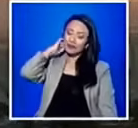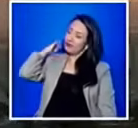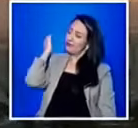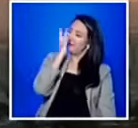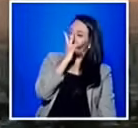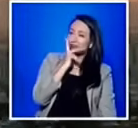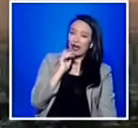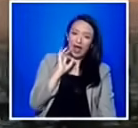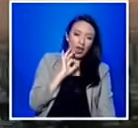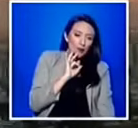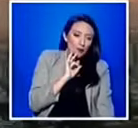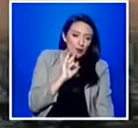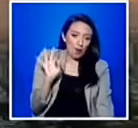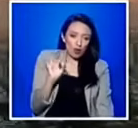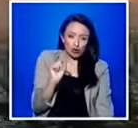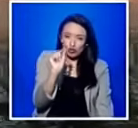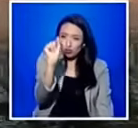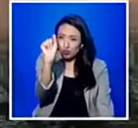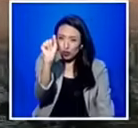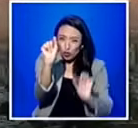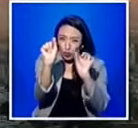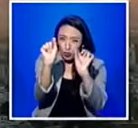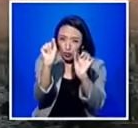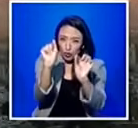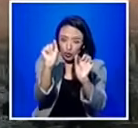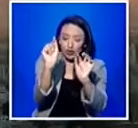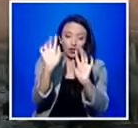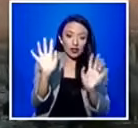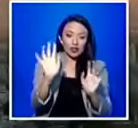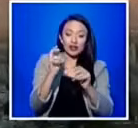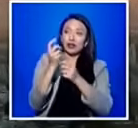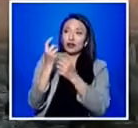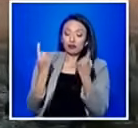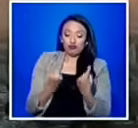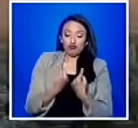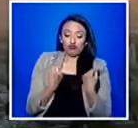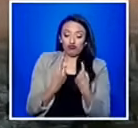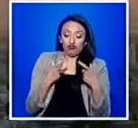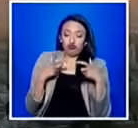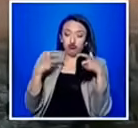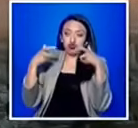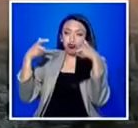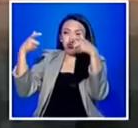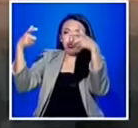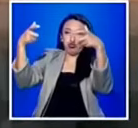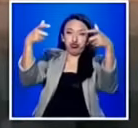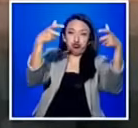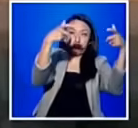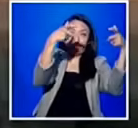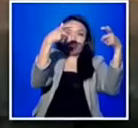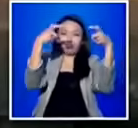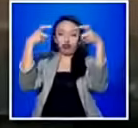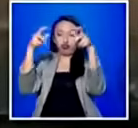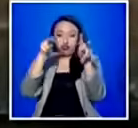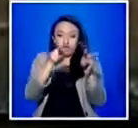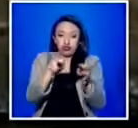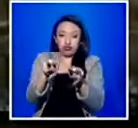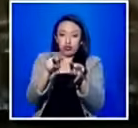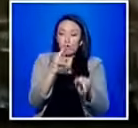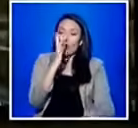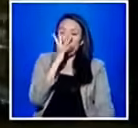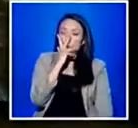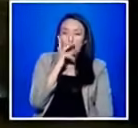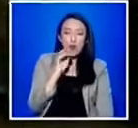este maravilloso paisaje que hoy nos regalan los chicos del dron de Ecuavisa, precisamente en el norte de la capital. Y como tú lo decías,